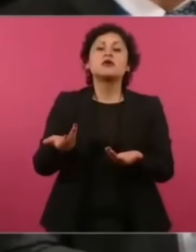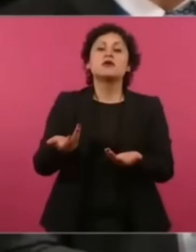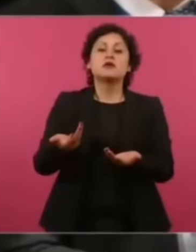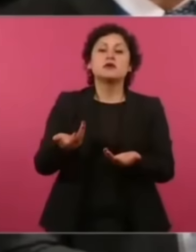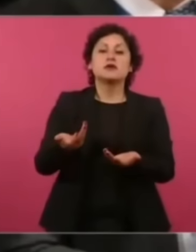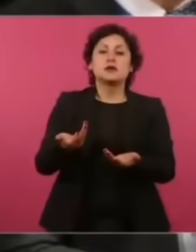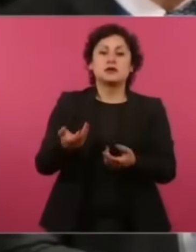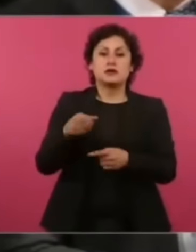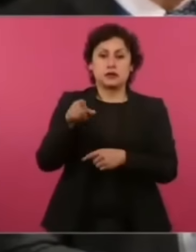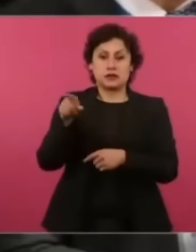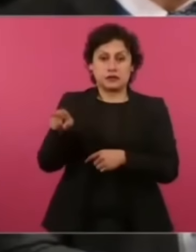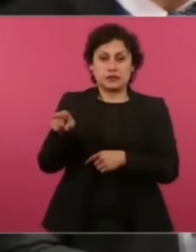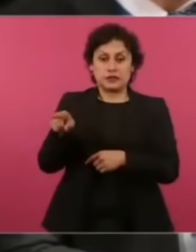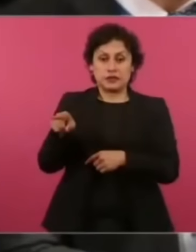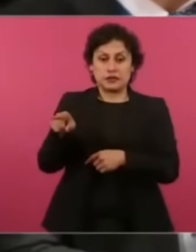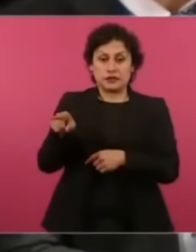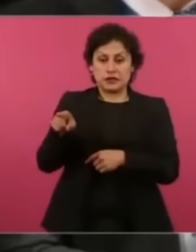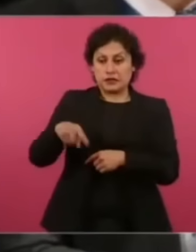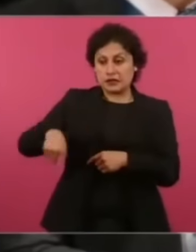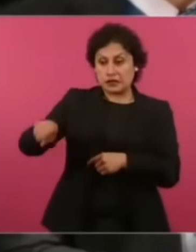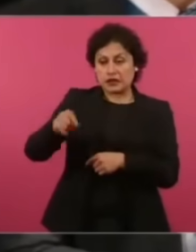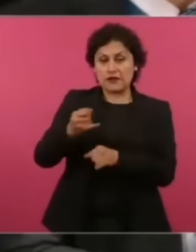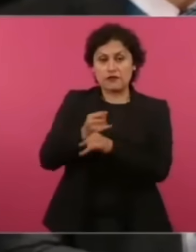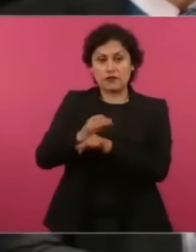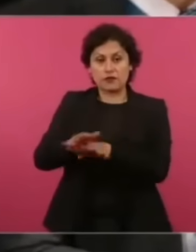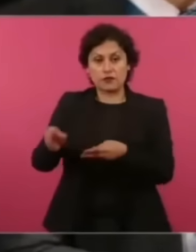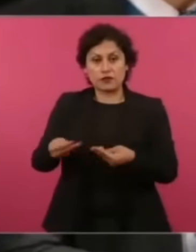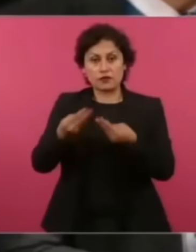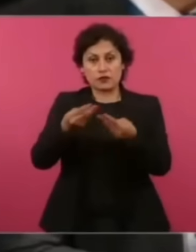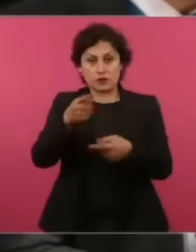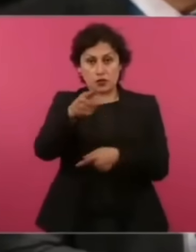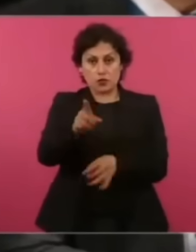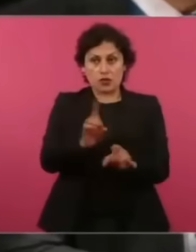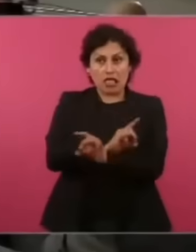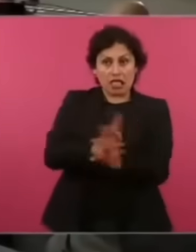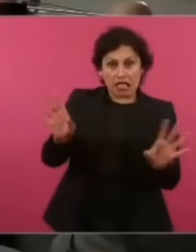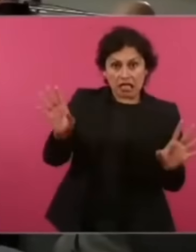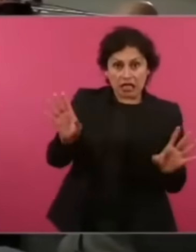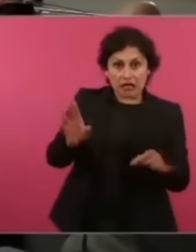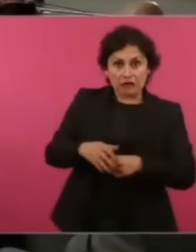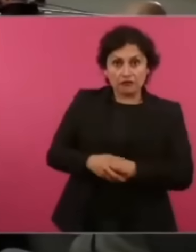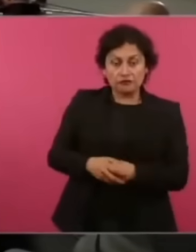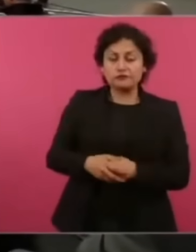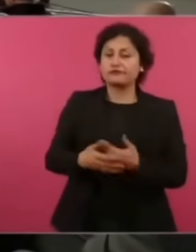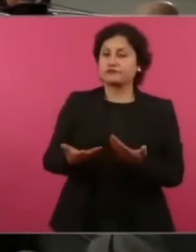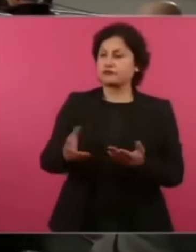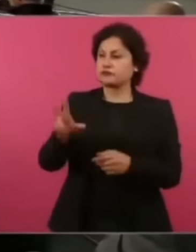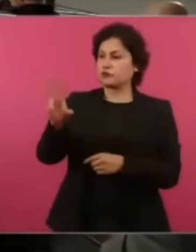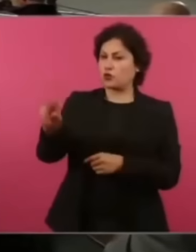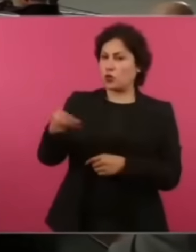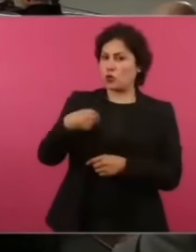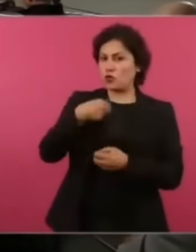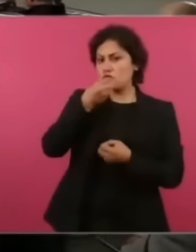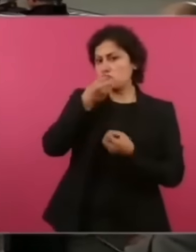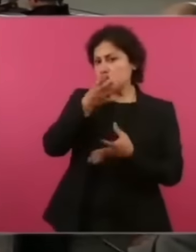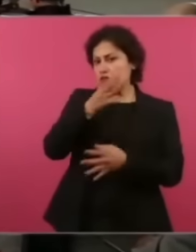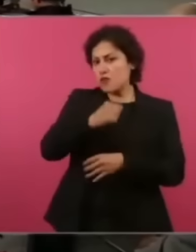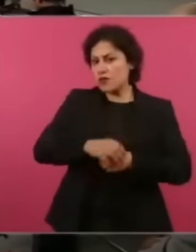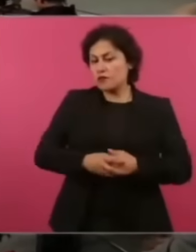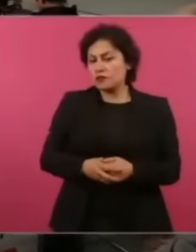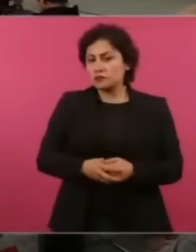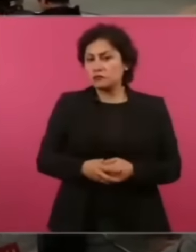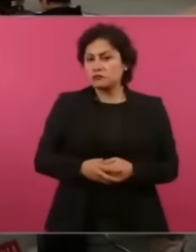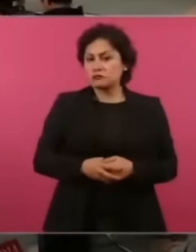quicio. ¿Es No, así? ¿Le preocupa el avance de no la puedo hablar senadora? de eso, nada más le puedo Sin decir mencionarla. que